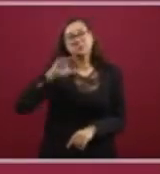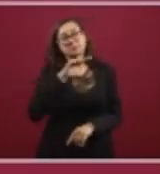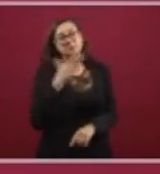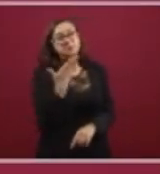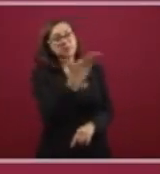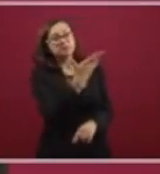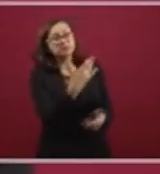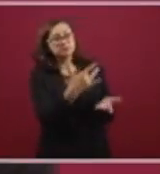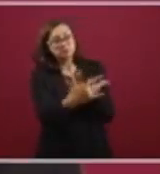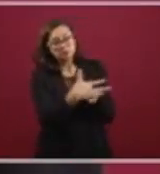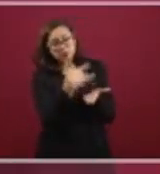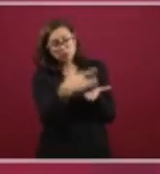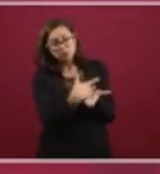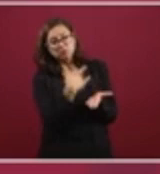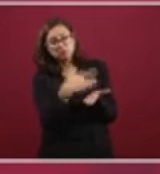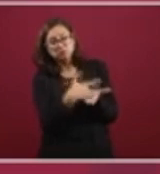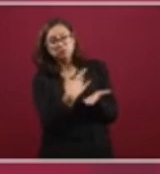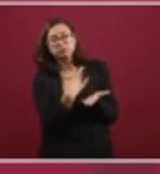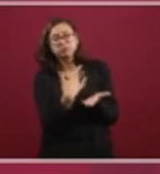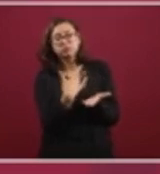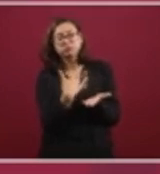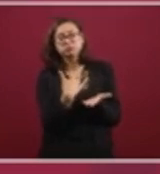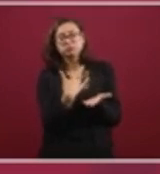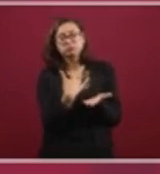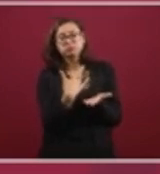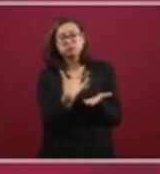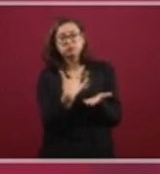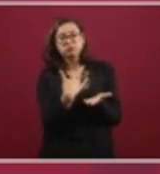para participar en